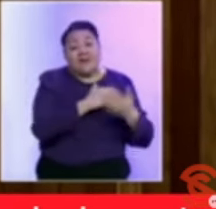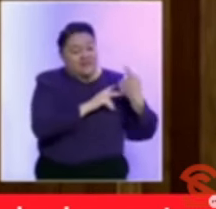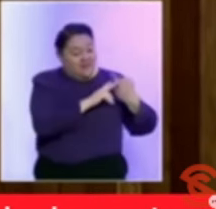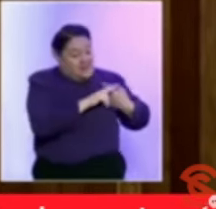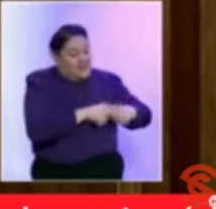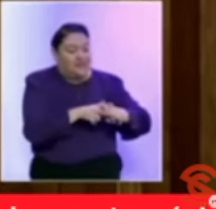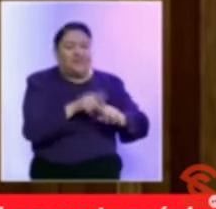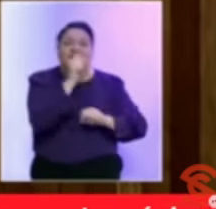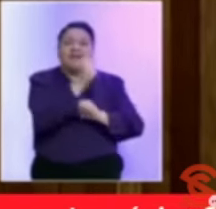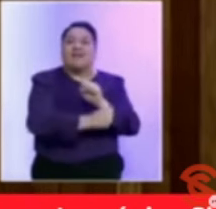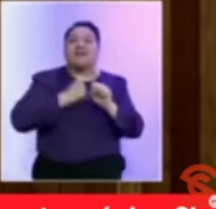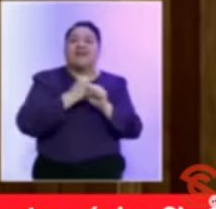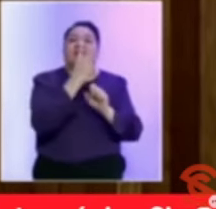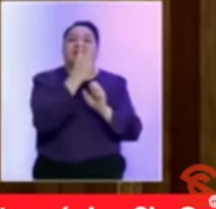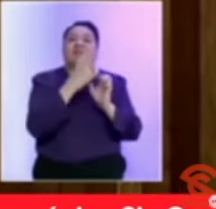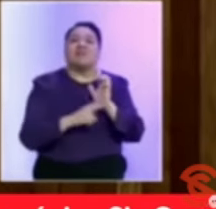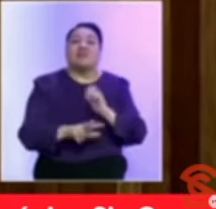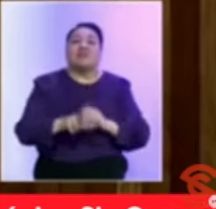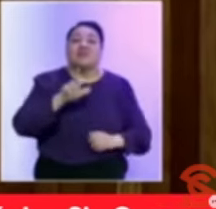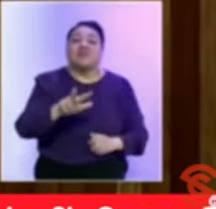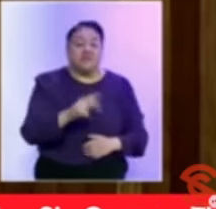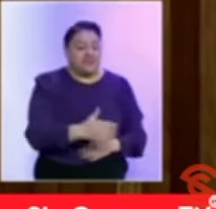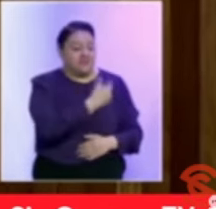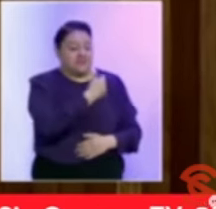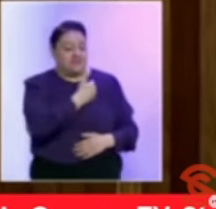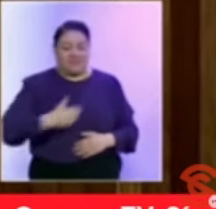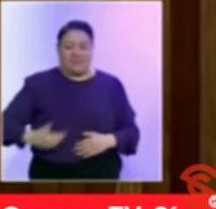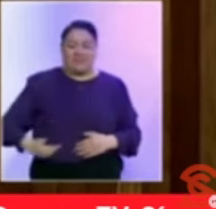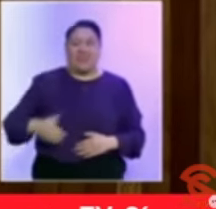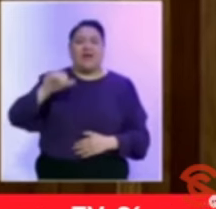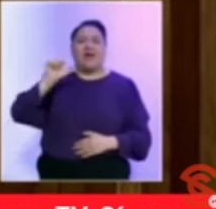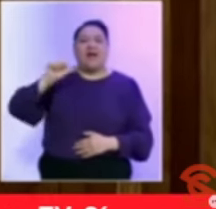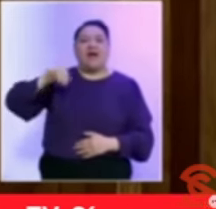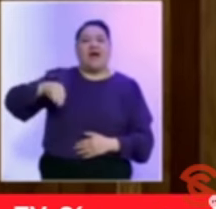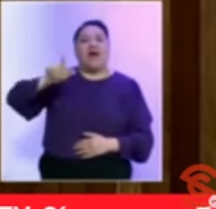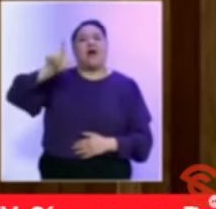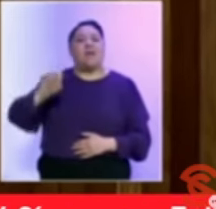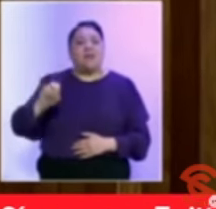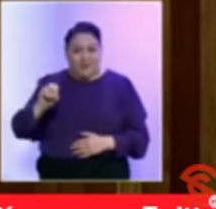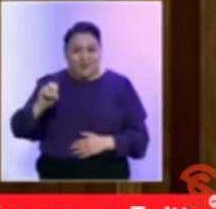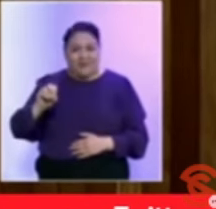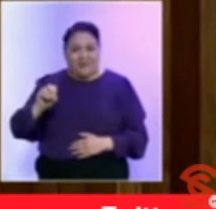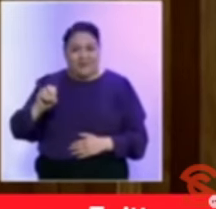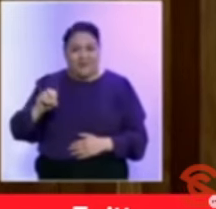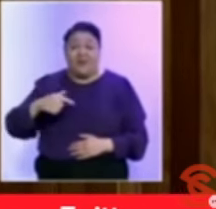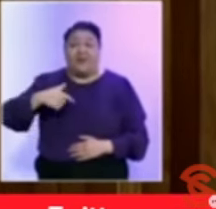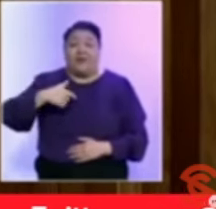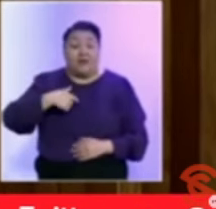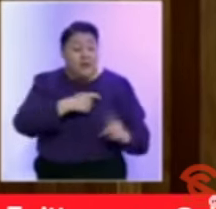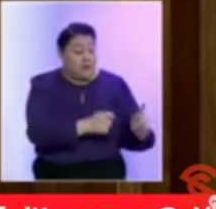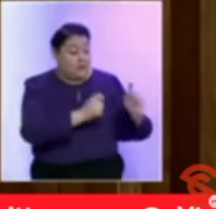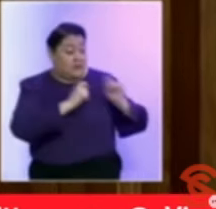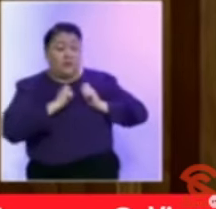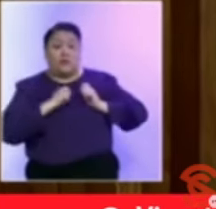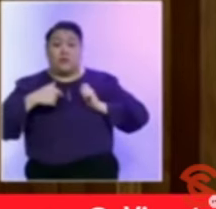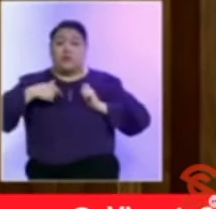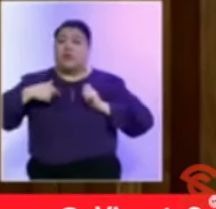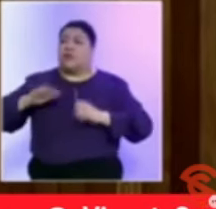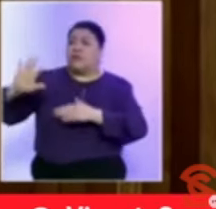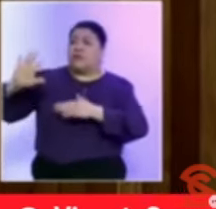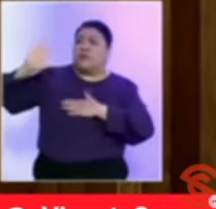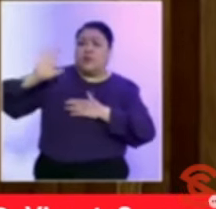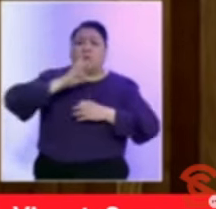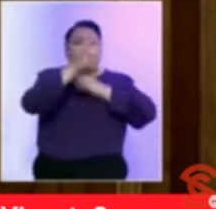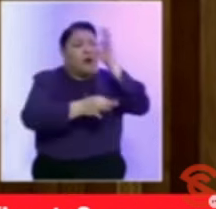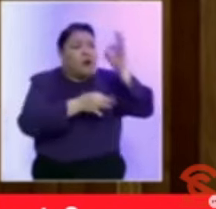2018 el presidente Andrés Manuel López Obrador y como lo ofrecí y manifesté durante todo el